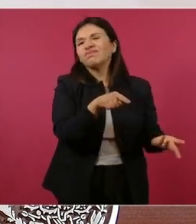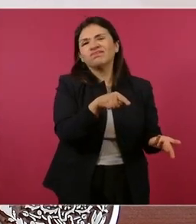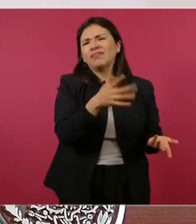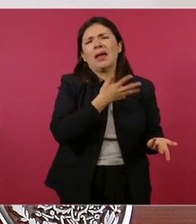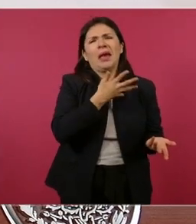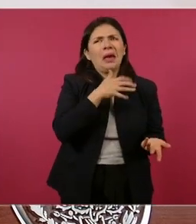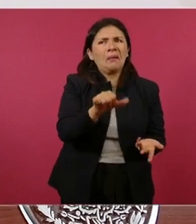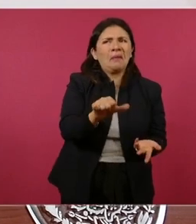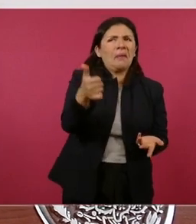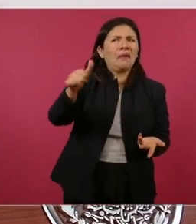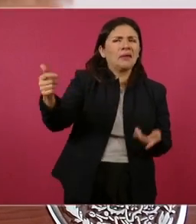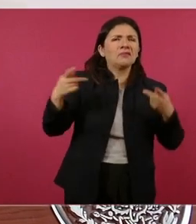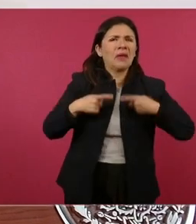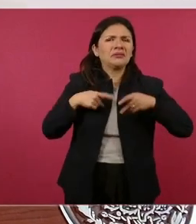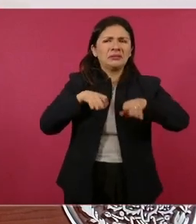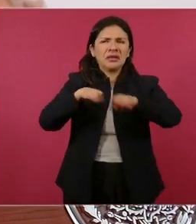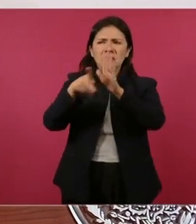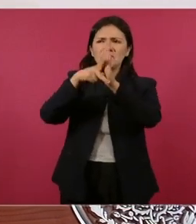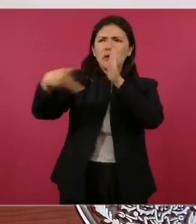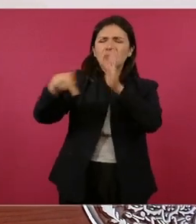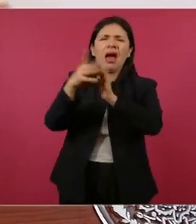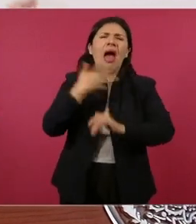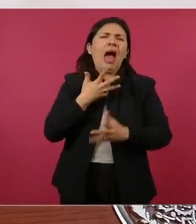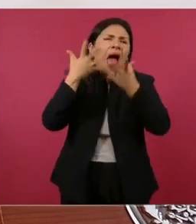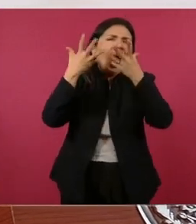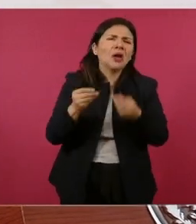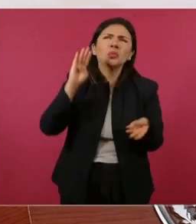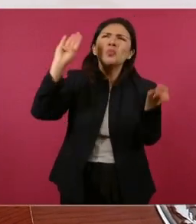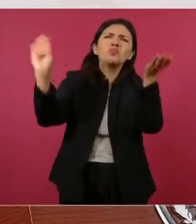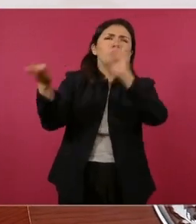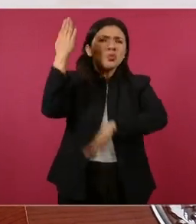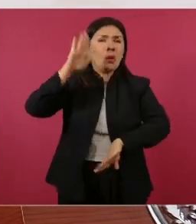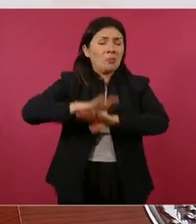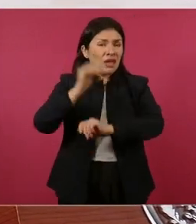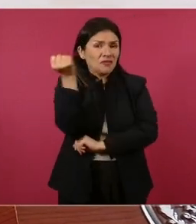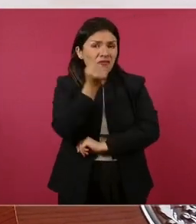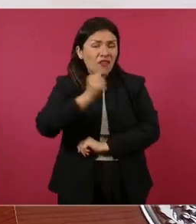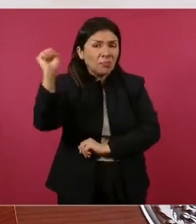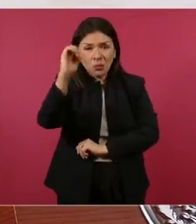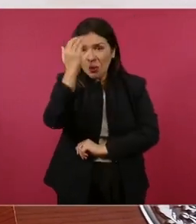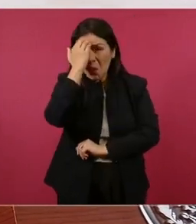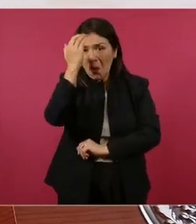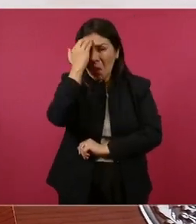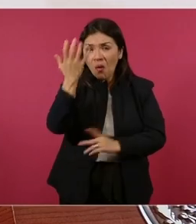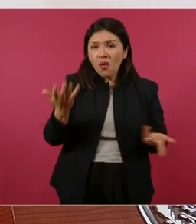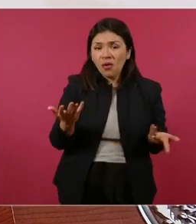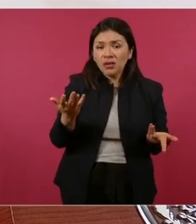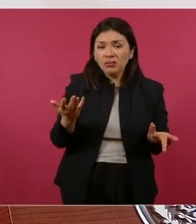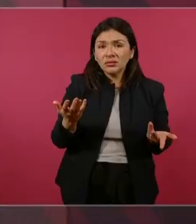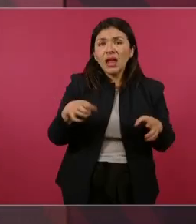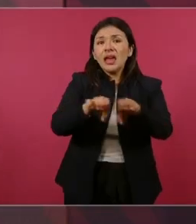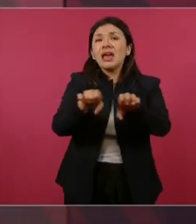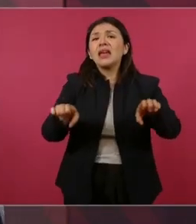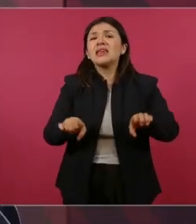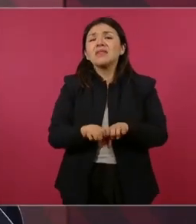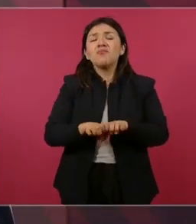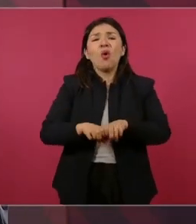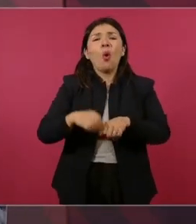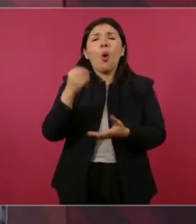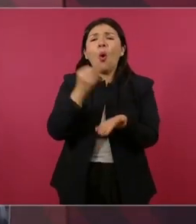Hay periodistas mercenarios en todo el mundo y famosos. El Tim Golden,